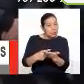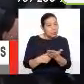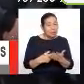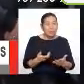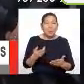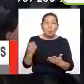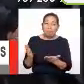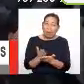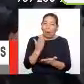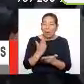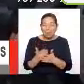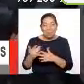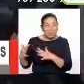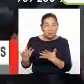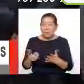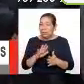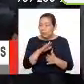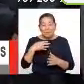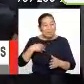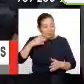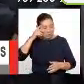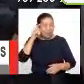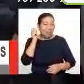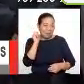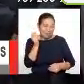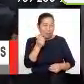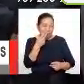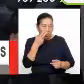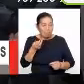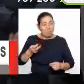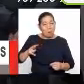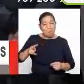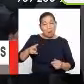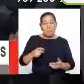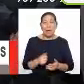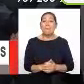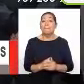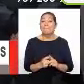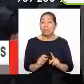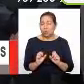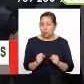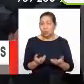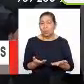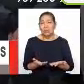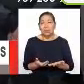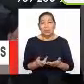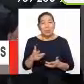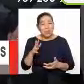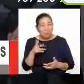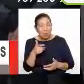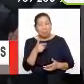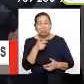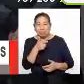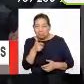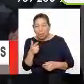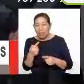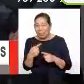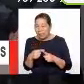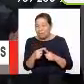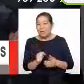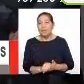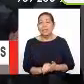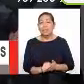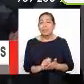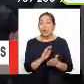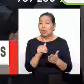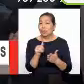en el Perú, todos somos testigos que se ha incrementado, sin duda, por el crimen transnacional específicamente,